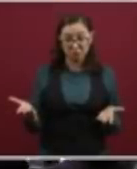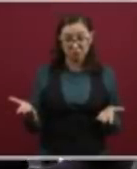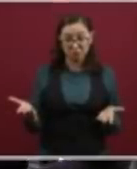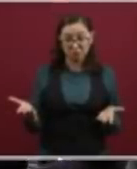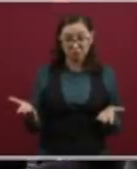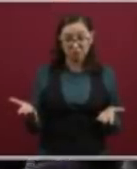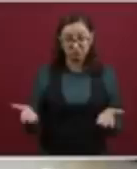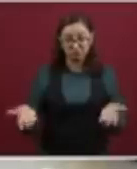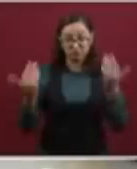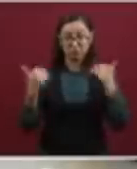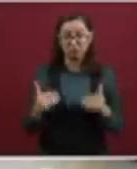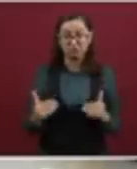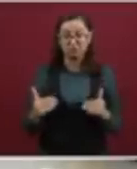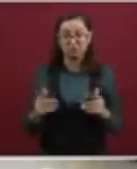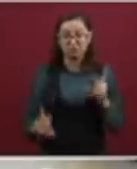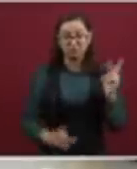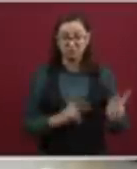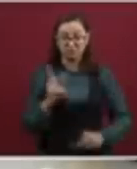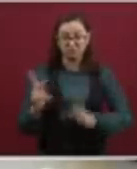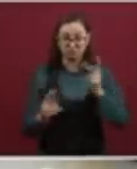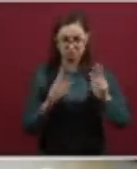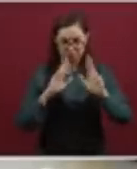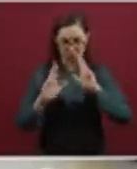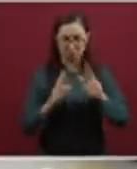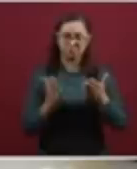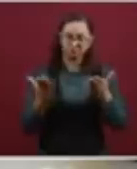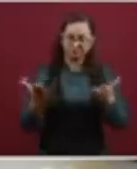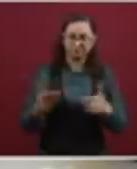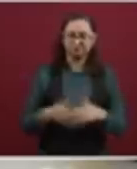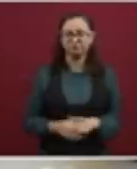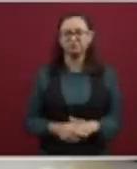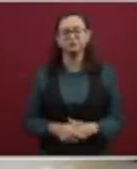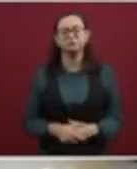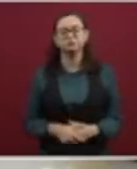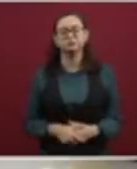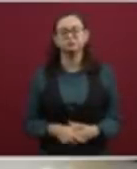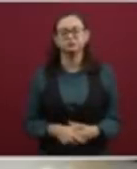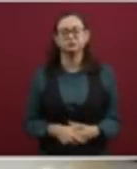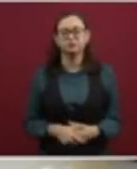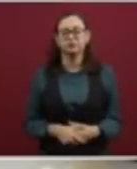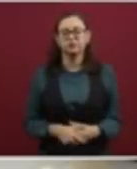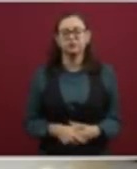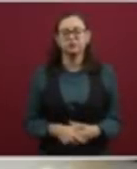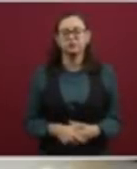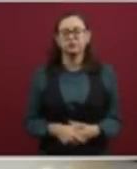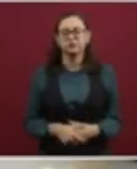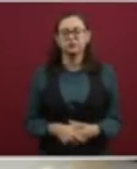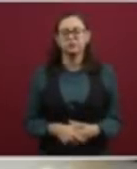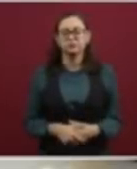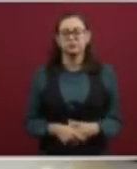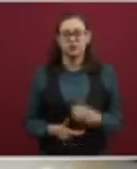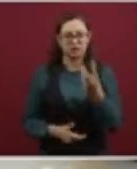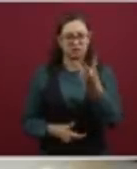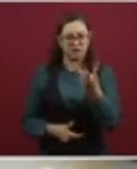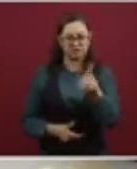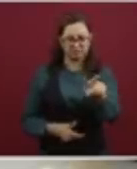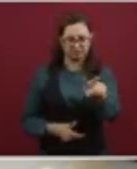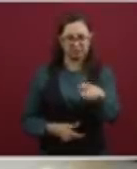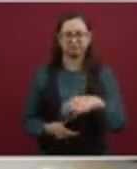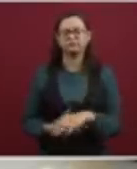la sección de preguntas y respuestas. A ver, para hacerlo, las tres compañeras.